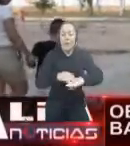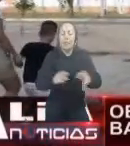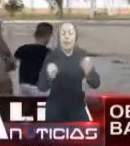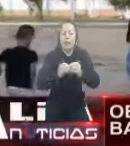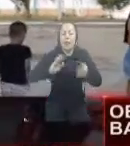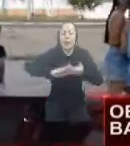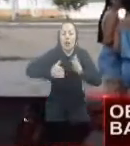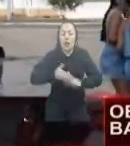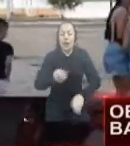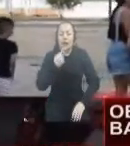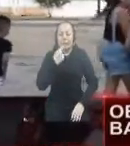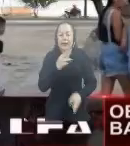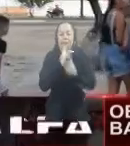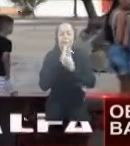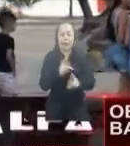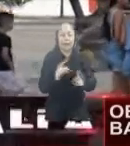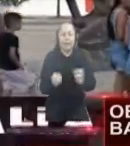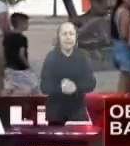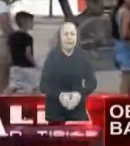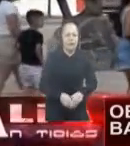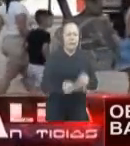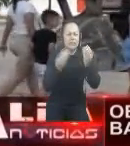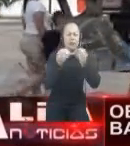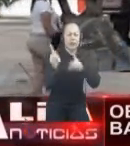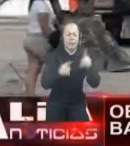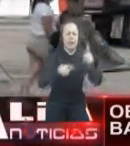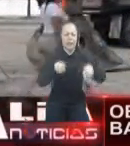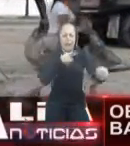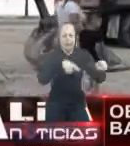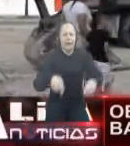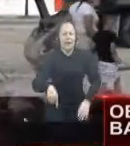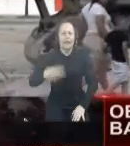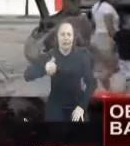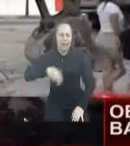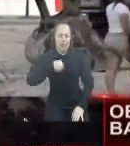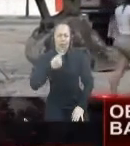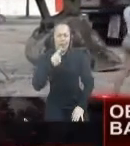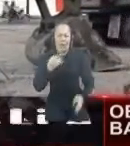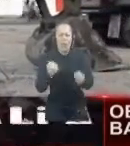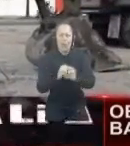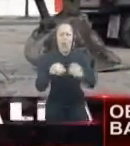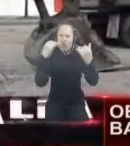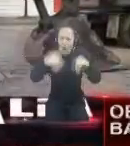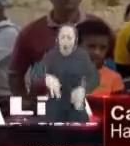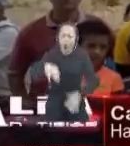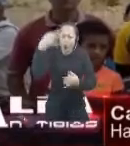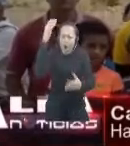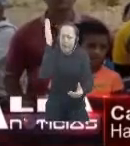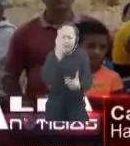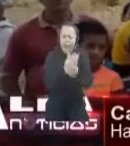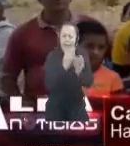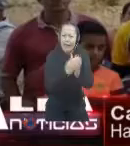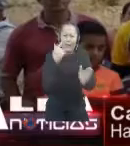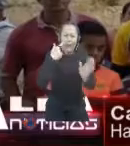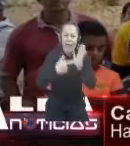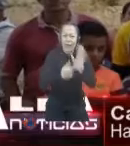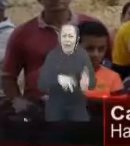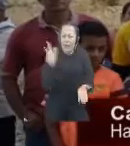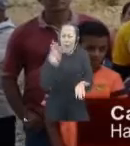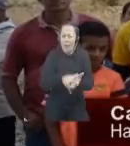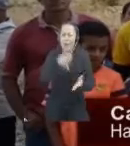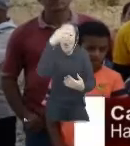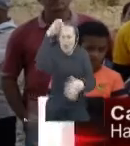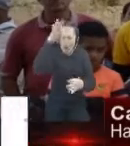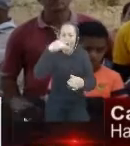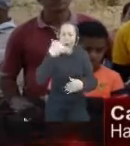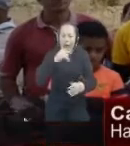comunidad responde. La mayoría de las propiedades que tenemos nosotros aquí tienen escrituras. De hecho, según entendemos,